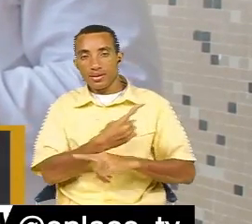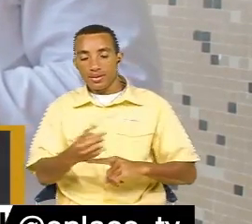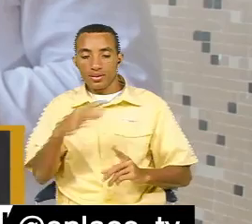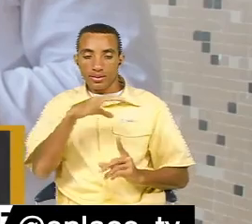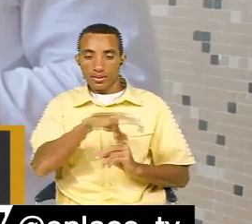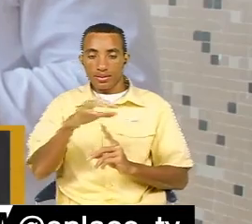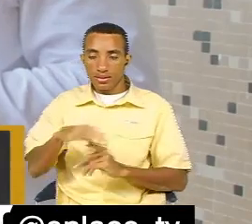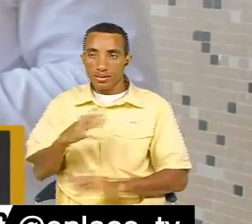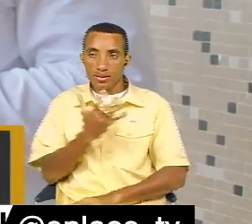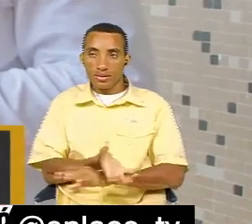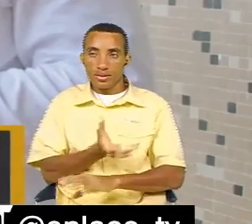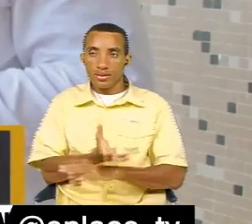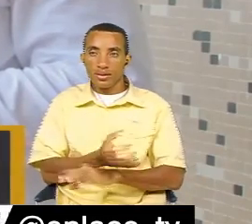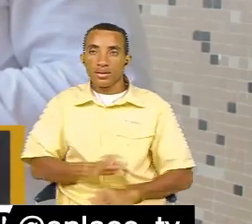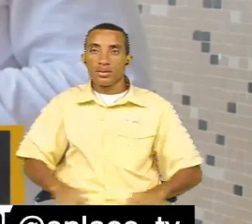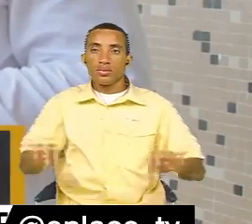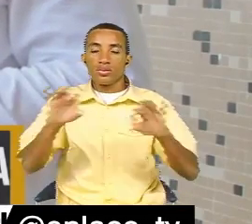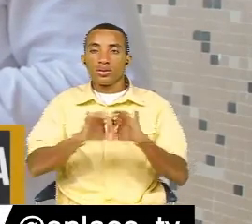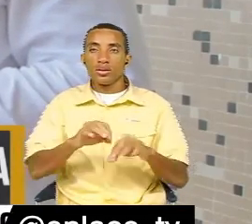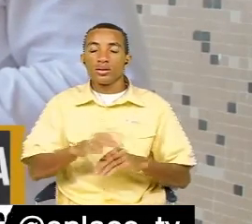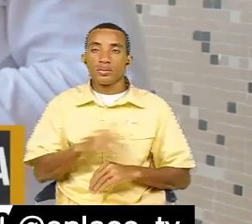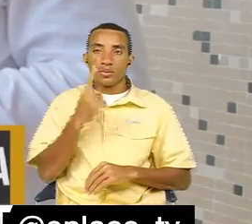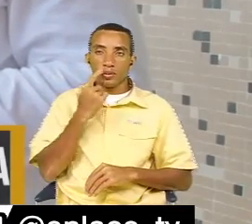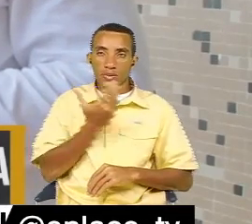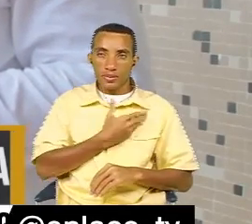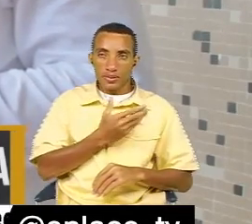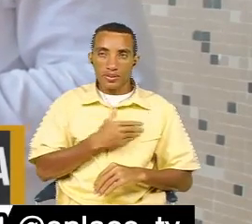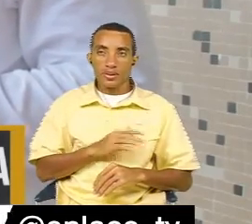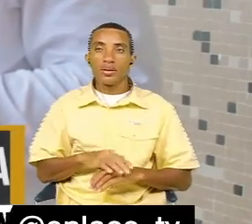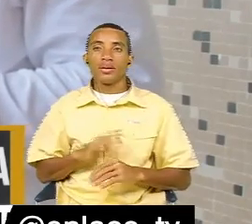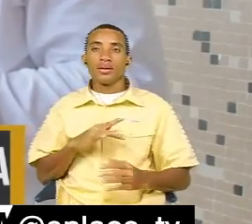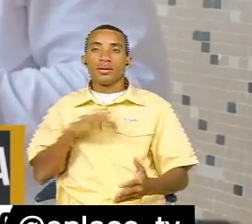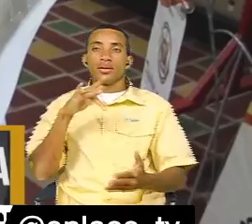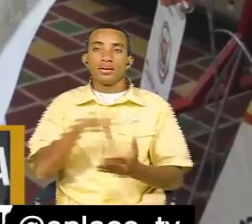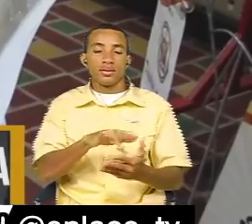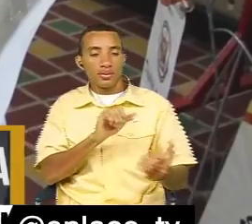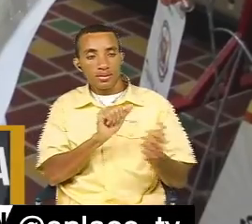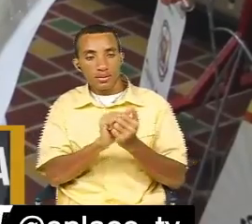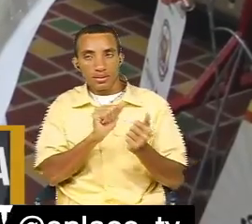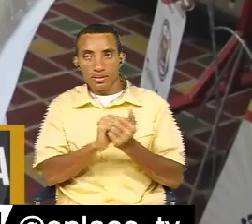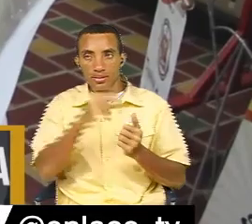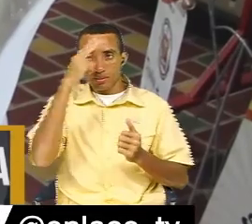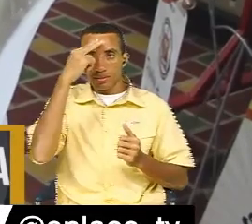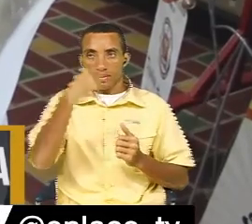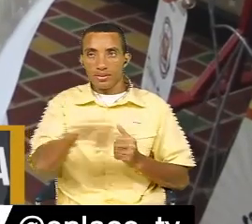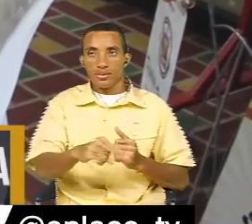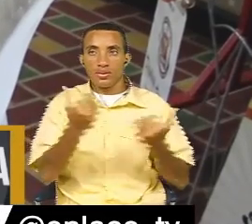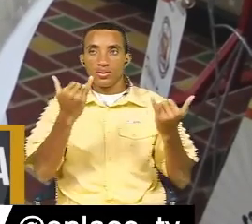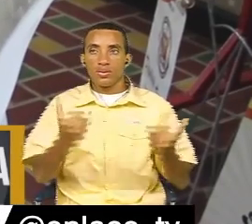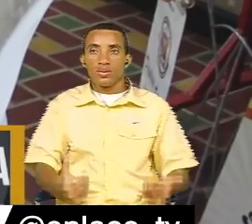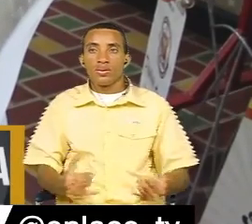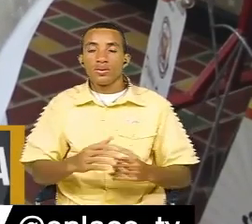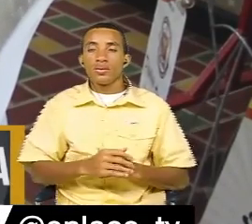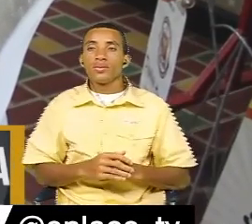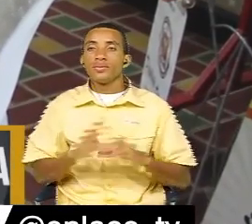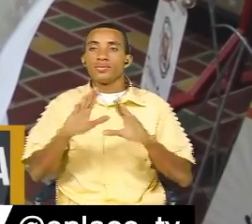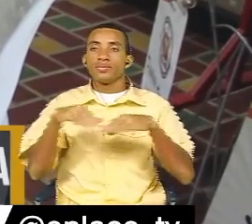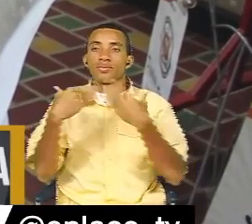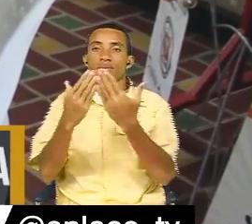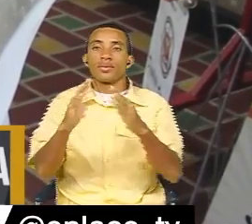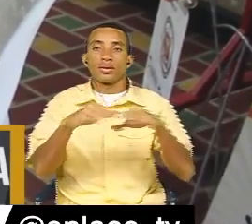es muy importante que los papitos y las mamitas realmente hagamos este ejercicio, acompañemos a nuestros hijos. Hoy se están haciendo en los colegios